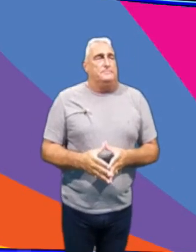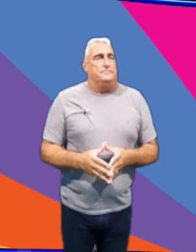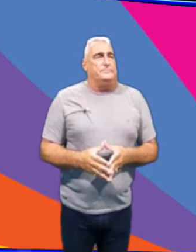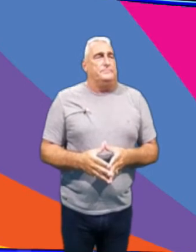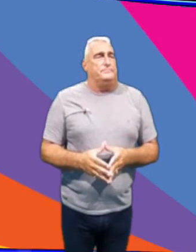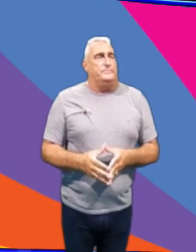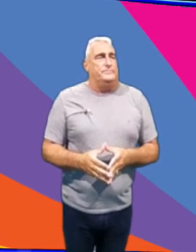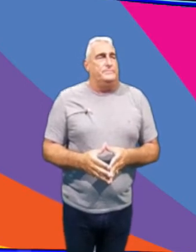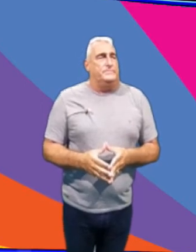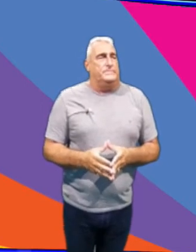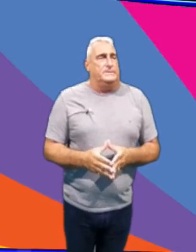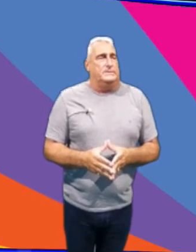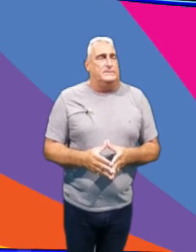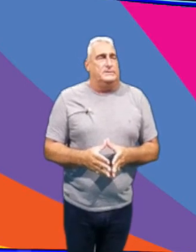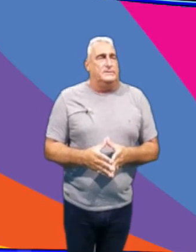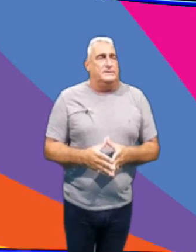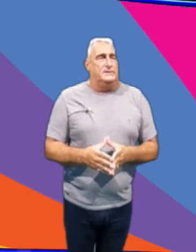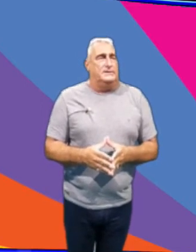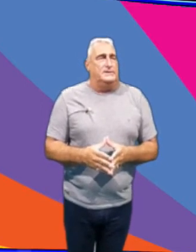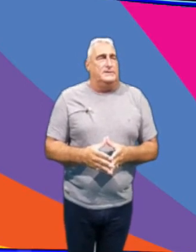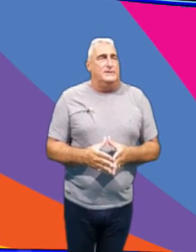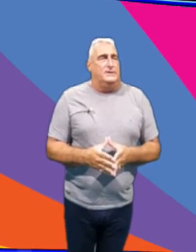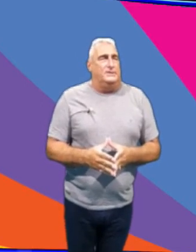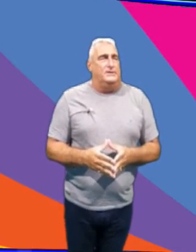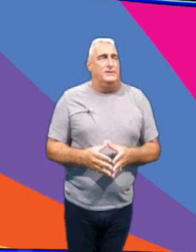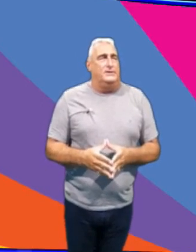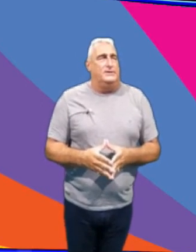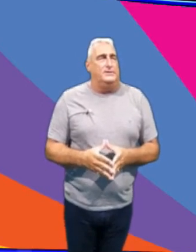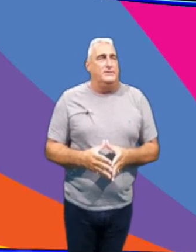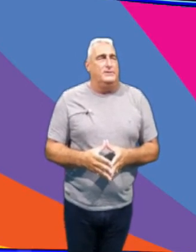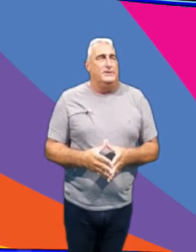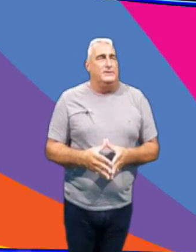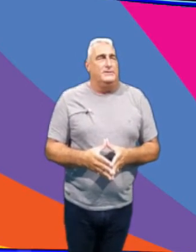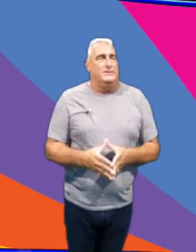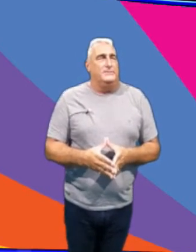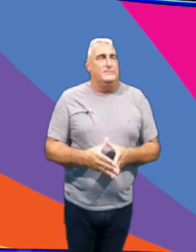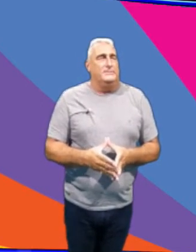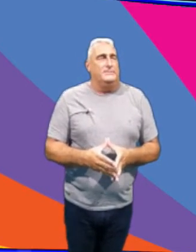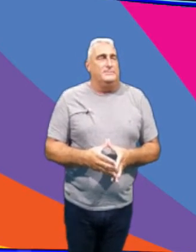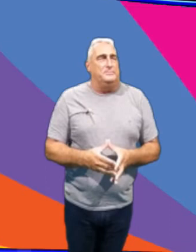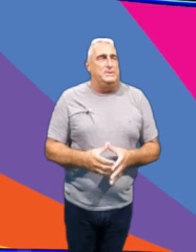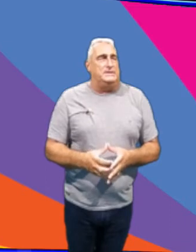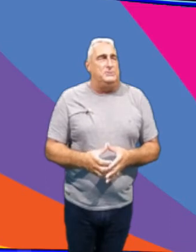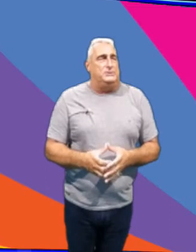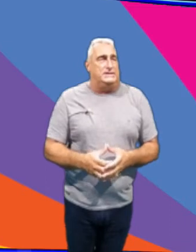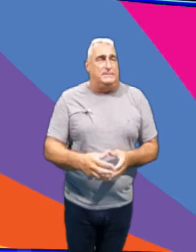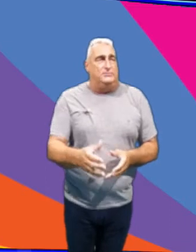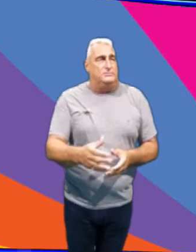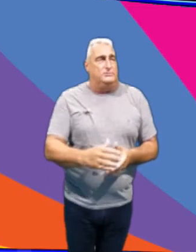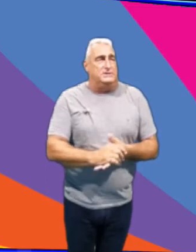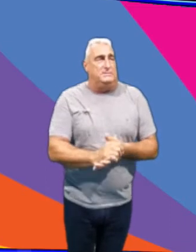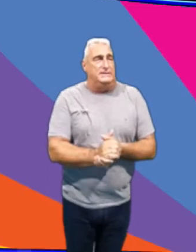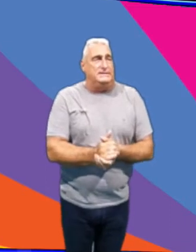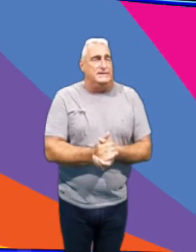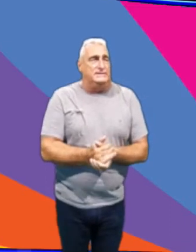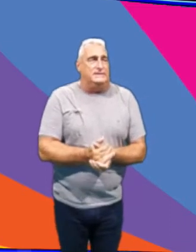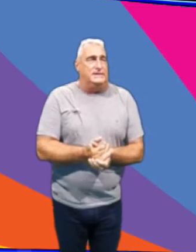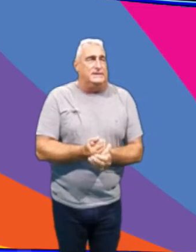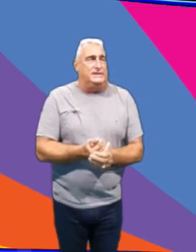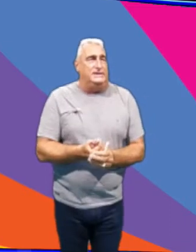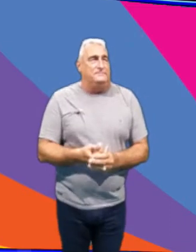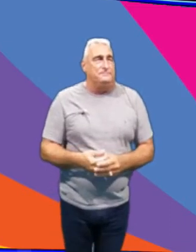Me hizo acordar cuando dijo Ricardo, qué rápido que pasa todo el tema de las elecciones, Pedro Mario. Pasa, amigo, ya estamos, 2 semanas ya estamos. ¿Cuánto